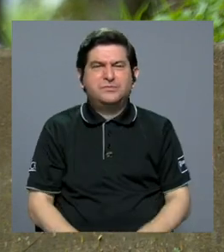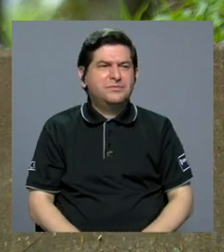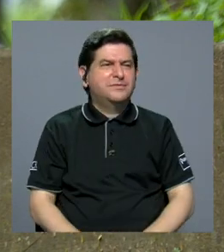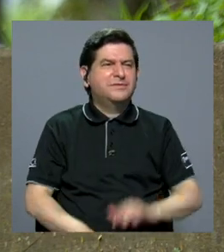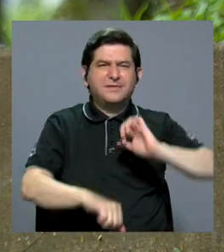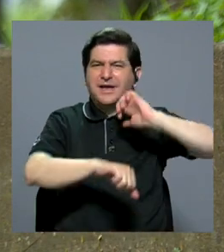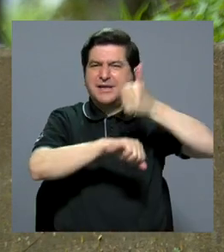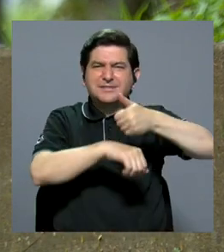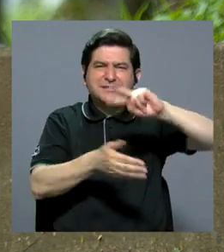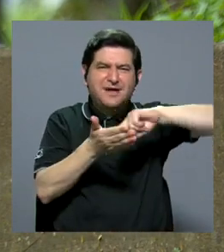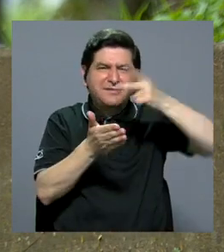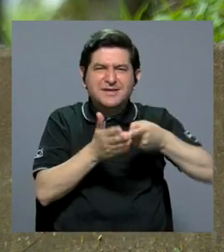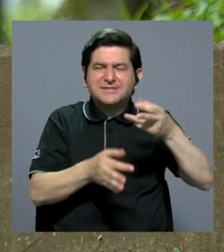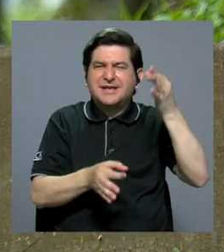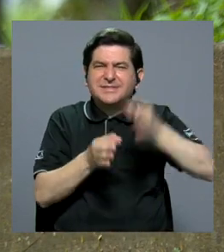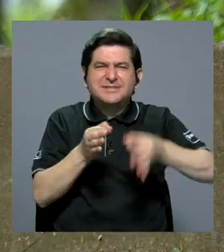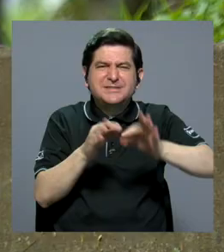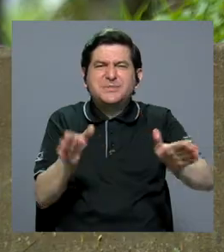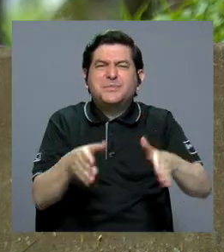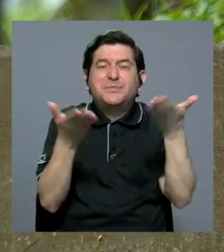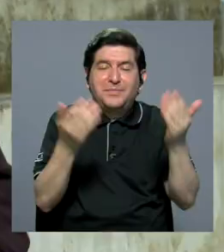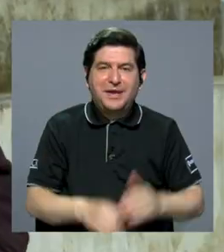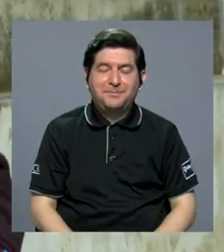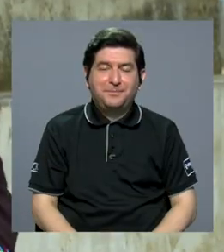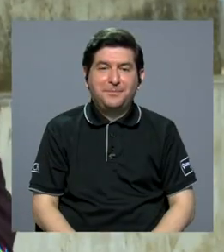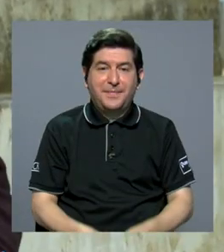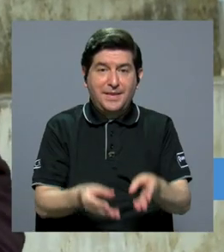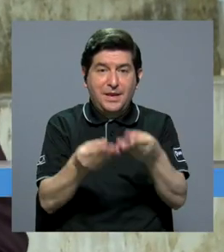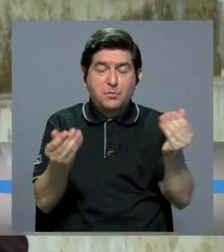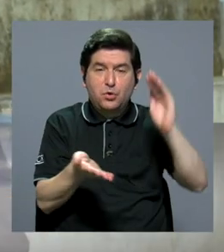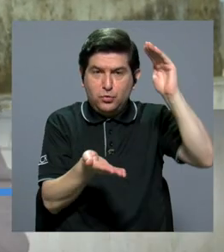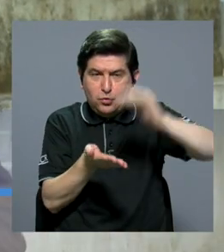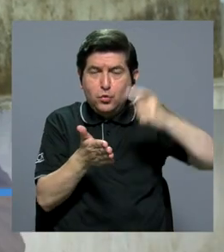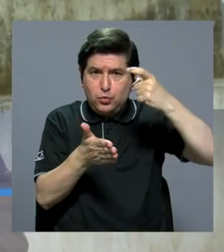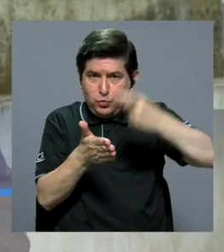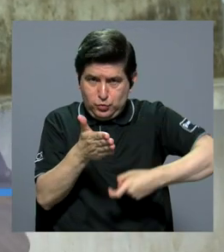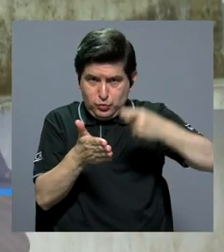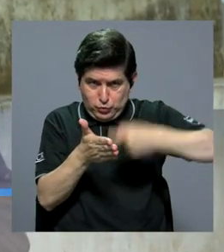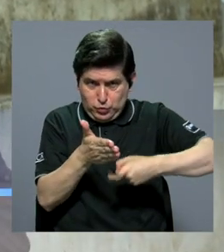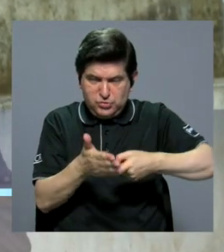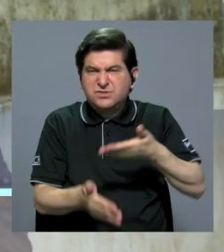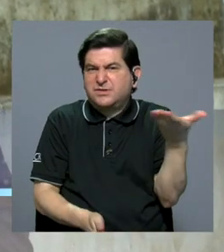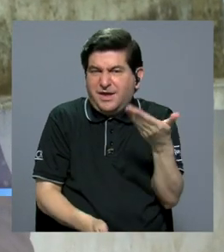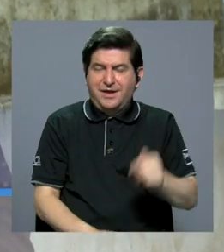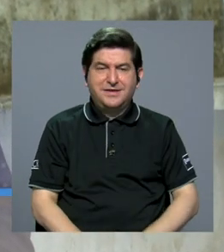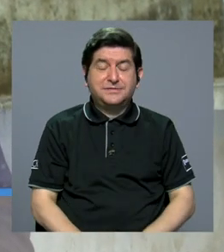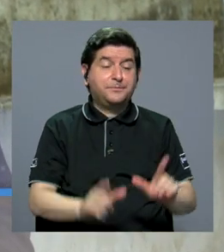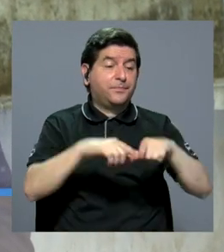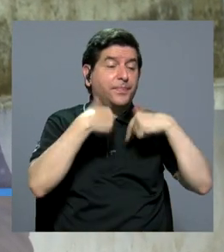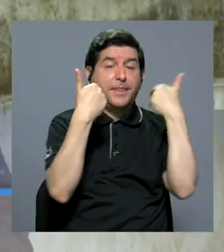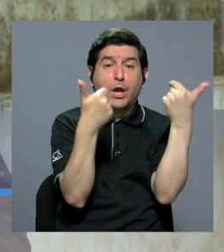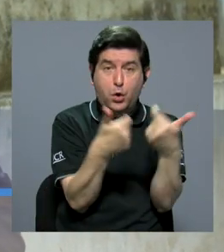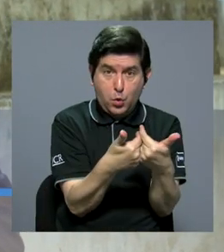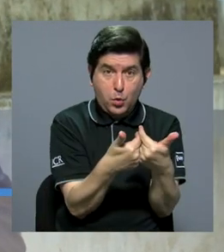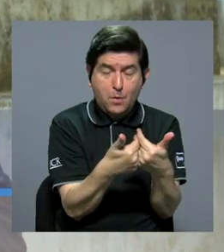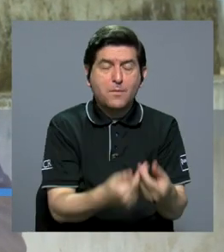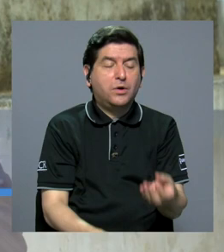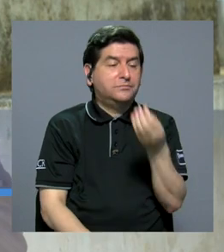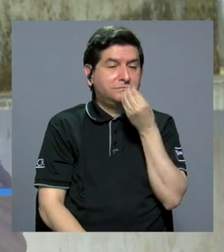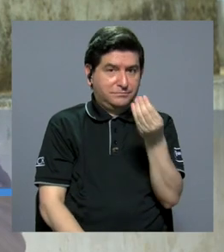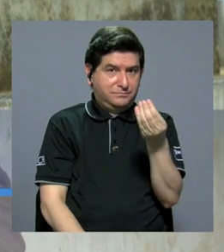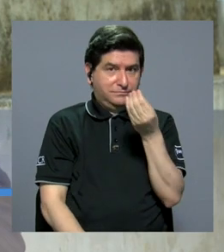lo podemos definir en términos sencillos? Bueno, la canasta básica tributaria es el conjunto